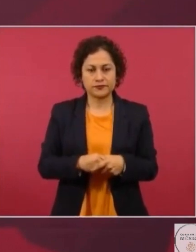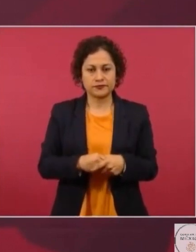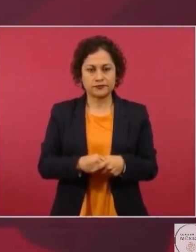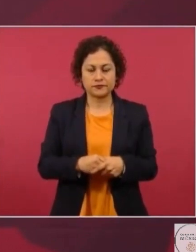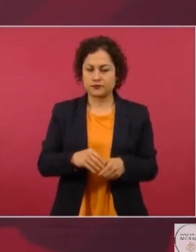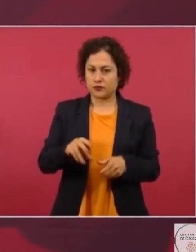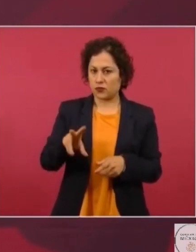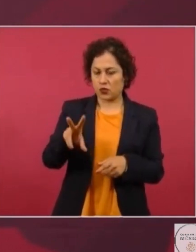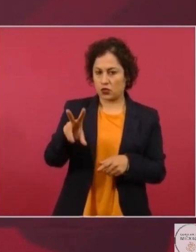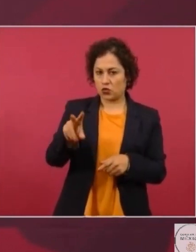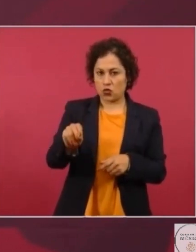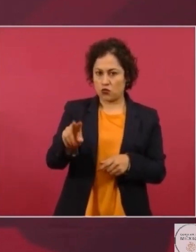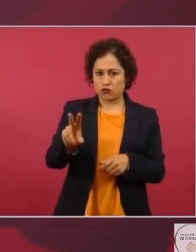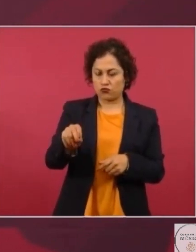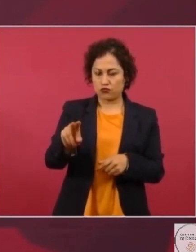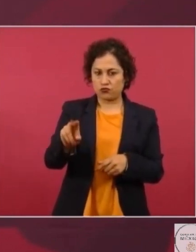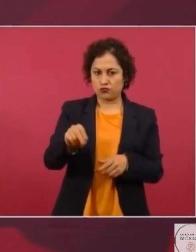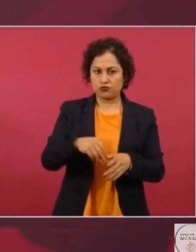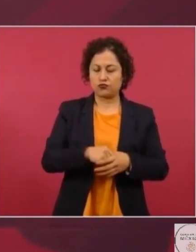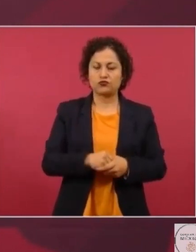No,